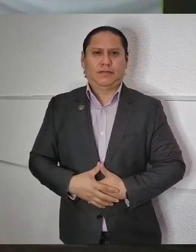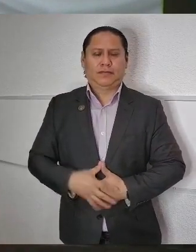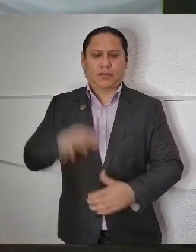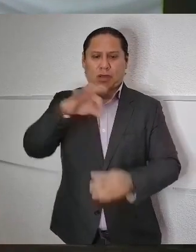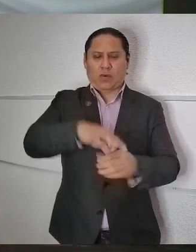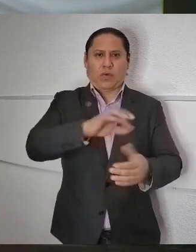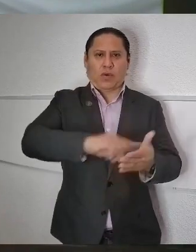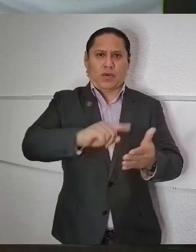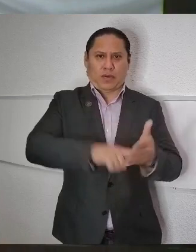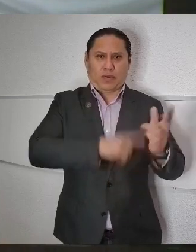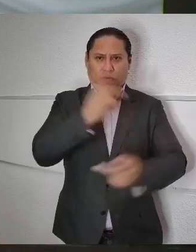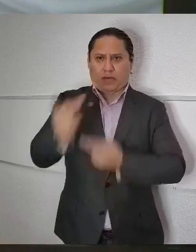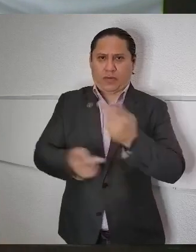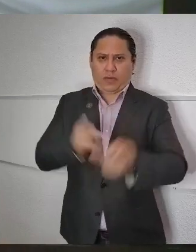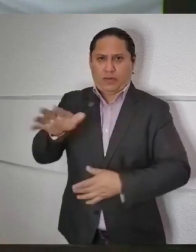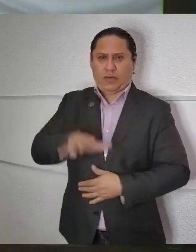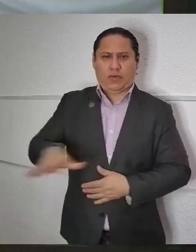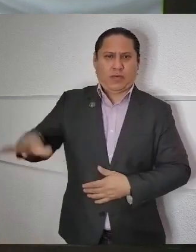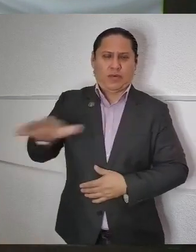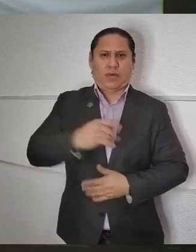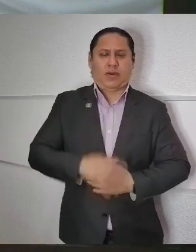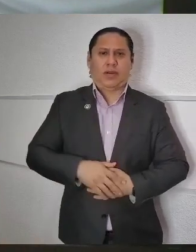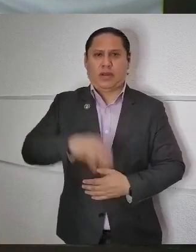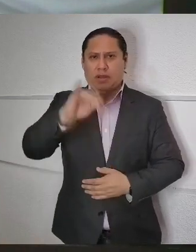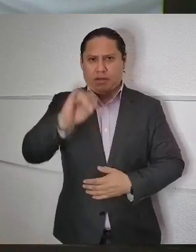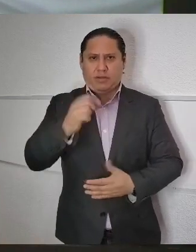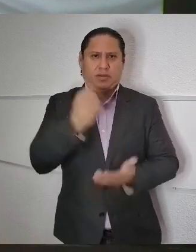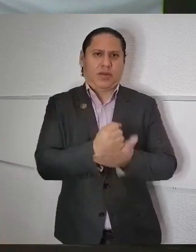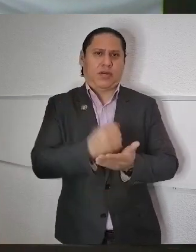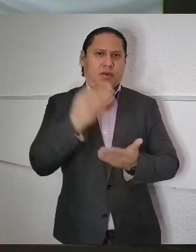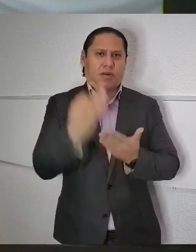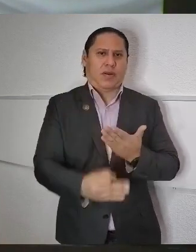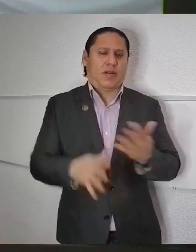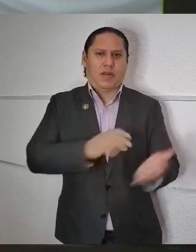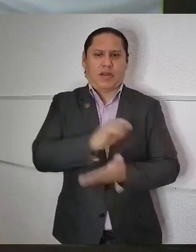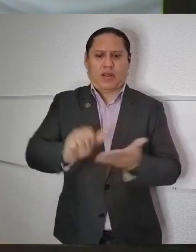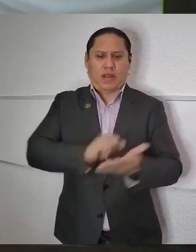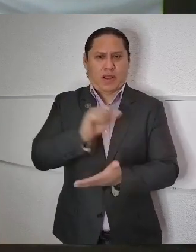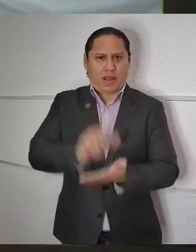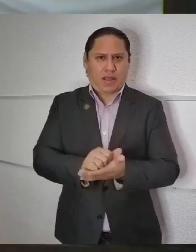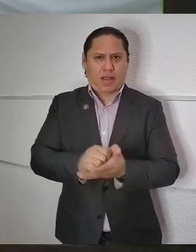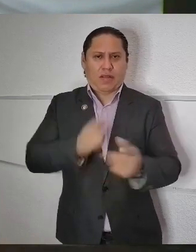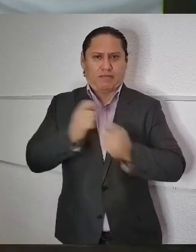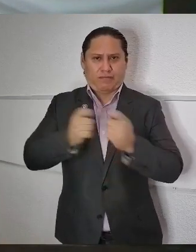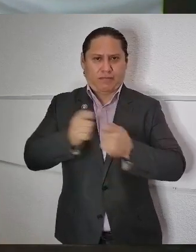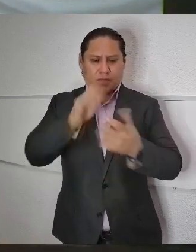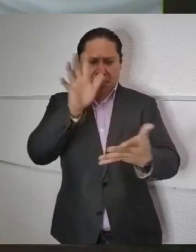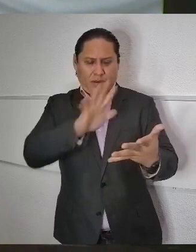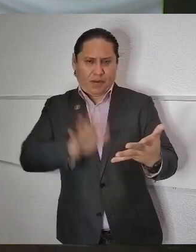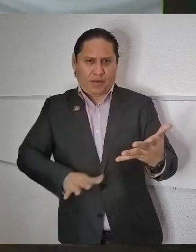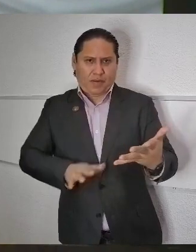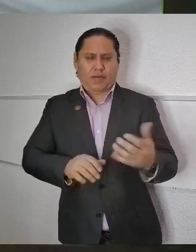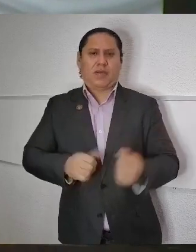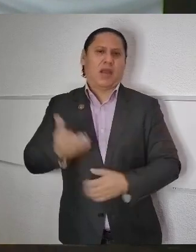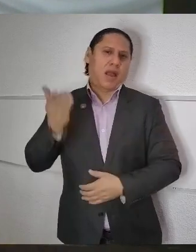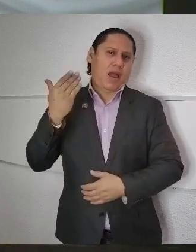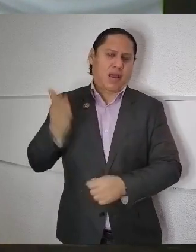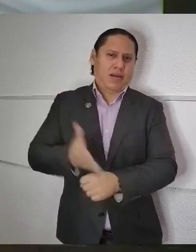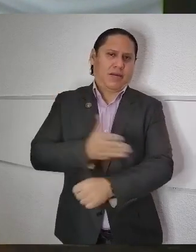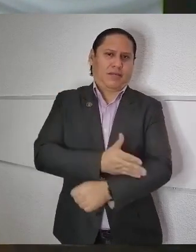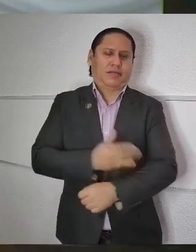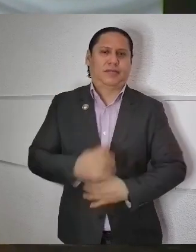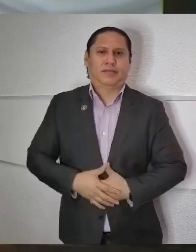En votación económica se pregunta a la Honorable Asamblea si se aprueba la dispensa de la lectura del acta de la sesión